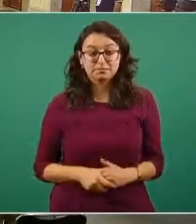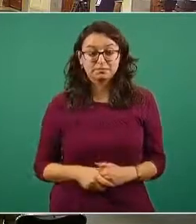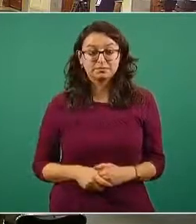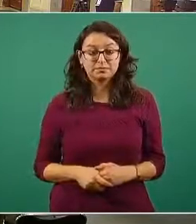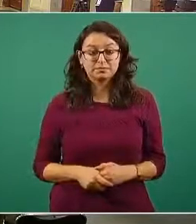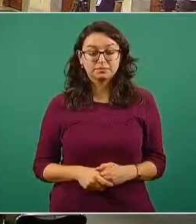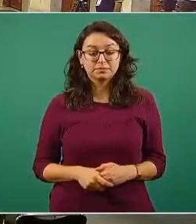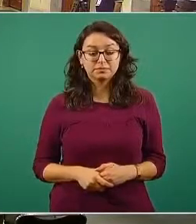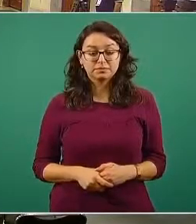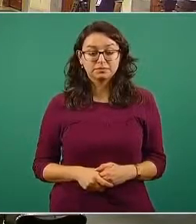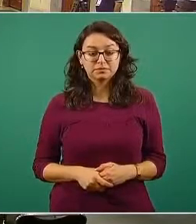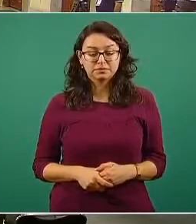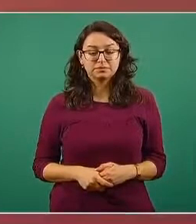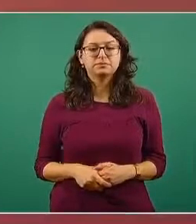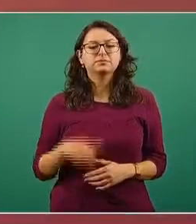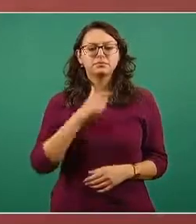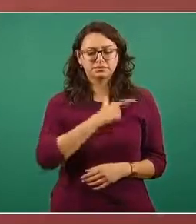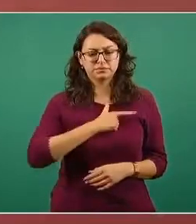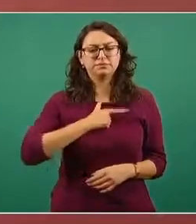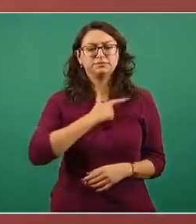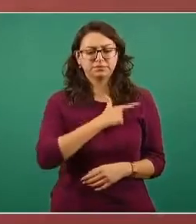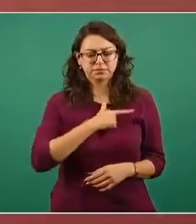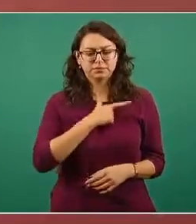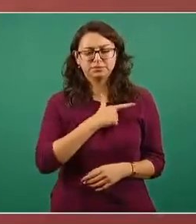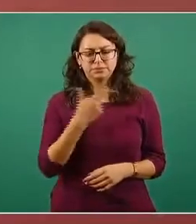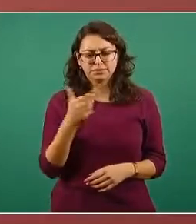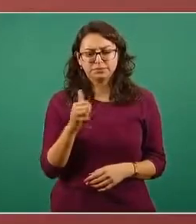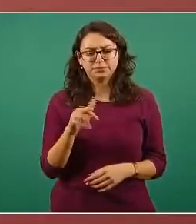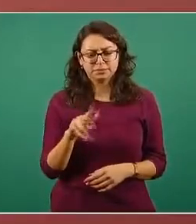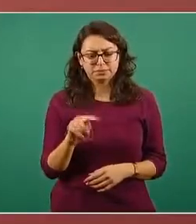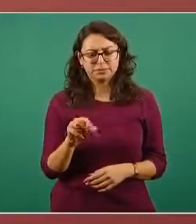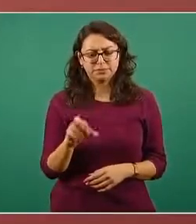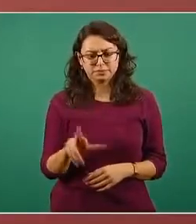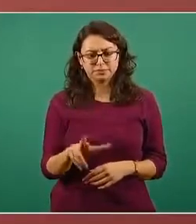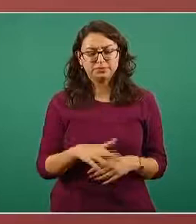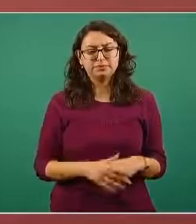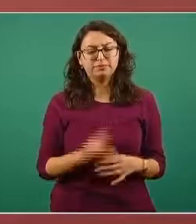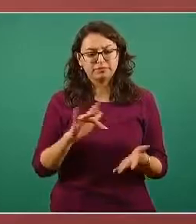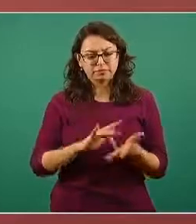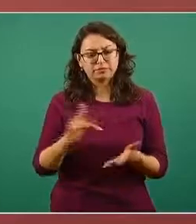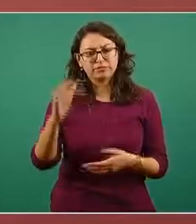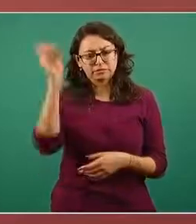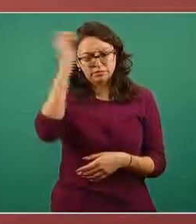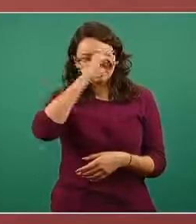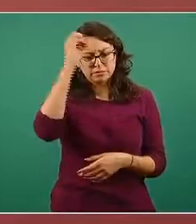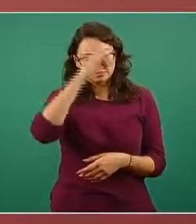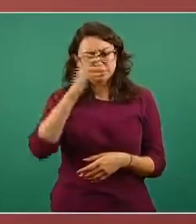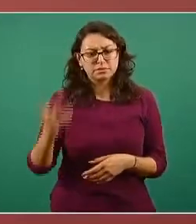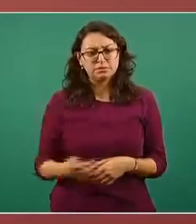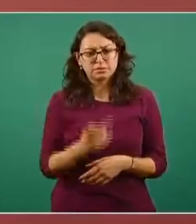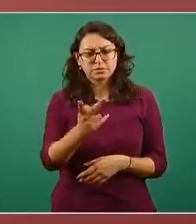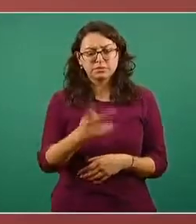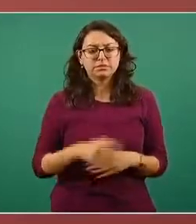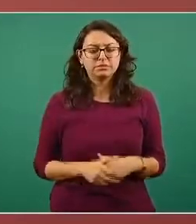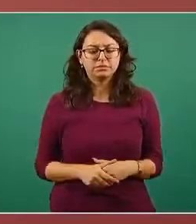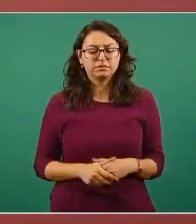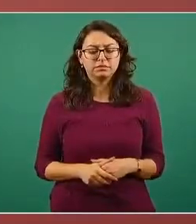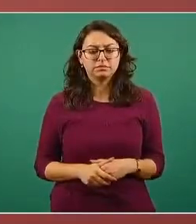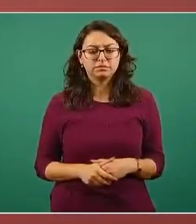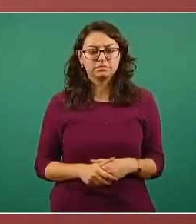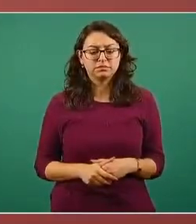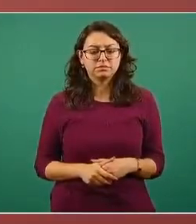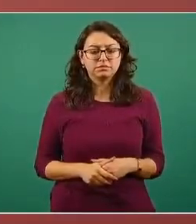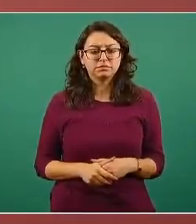Con mucho gusto, Héctor. Muchas gracias por el comentario y la pregunta. Y definitivamente,